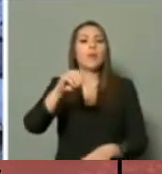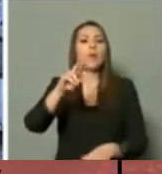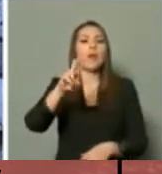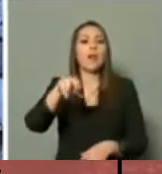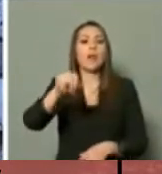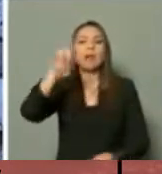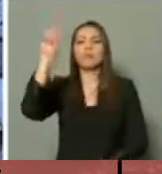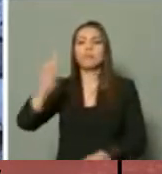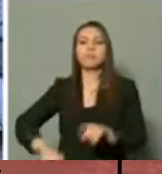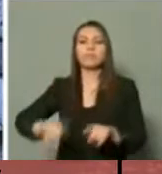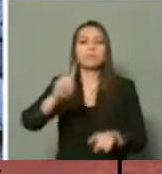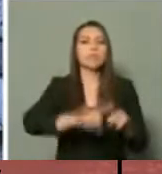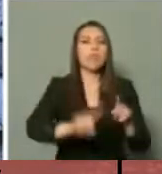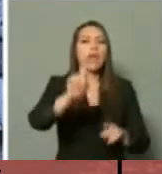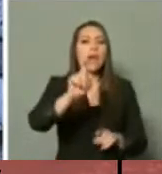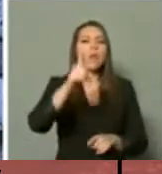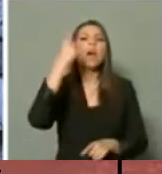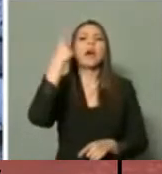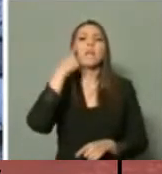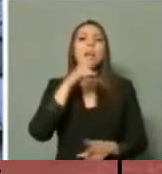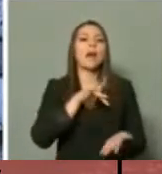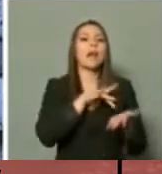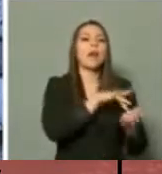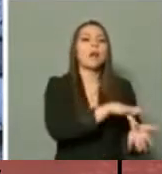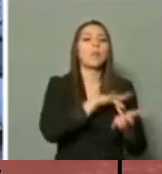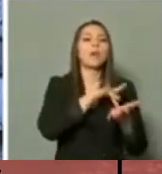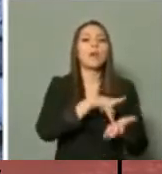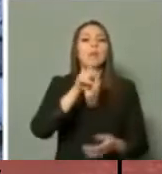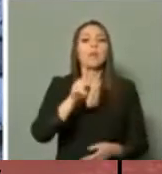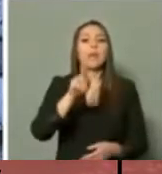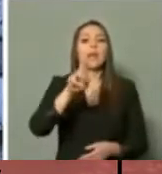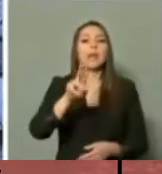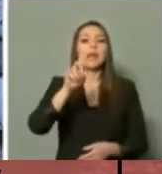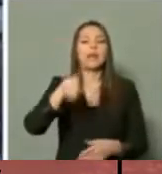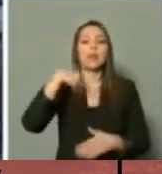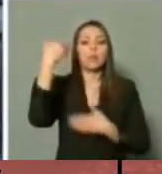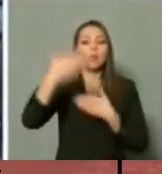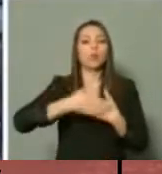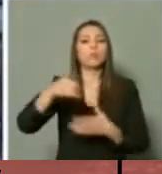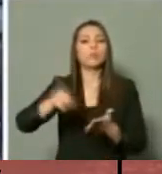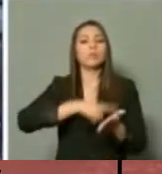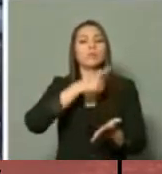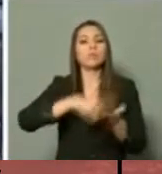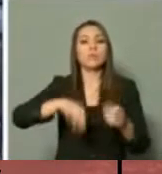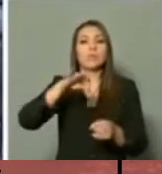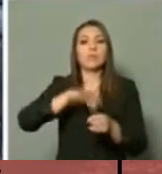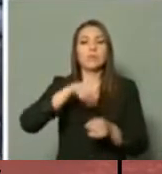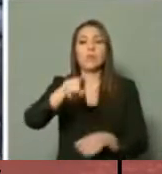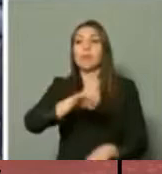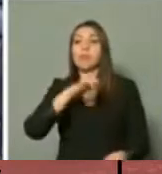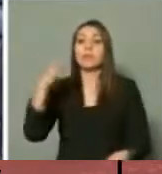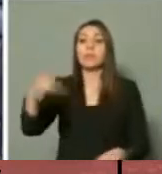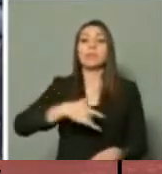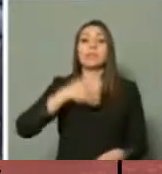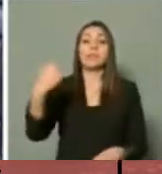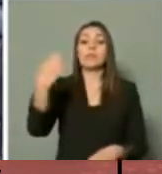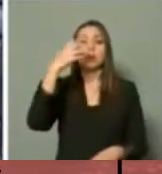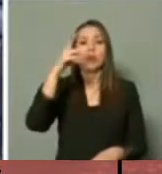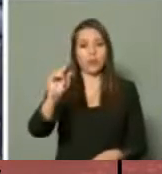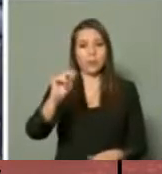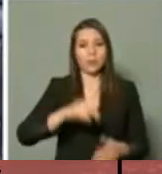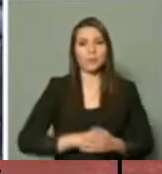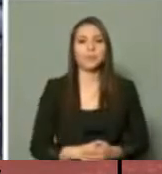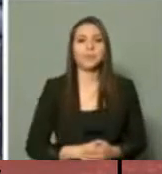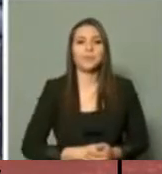favorecer al PRD en estas elecciones. No te dejes engañar, ciudadano. Candidato, le restan aún 51 segundos en su